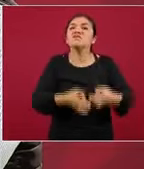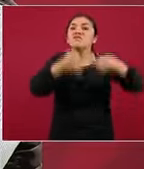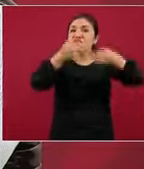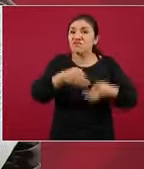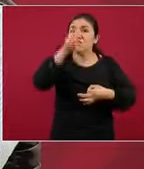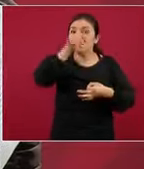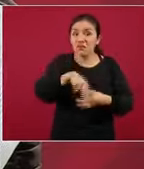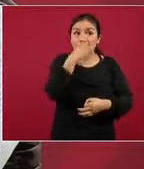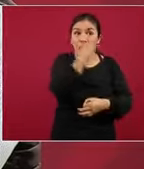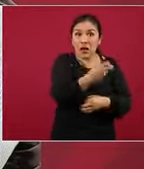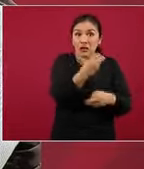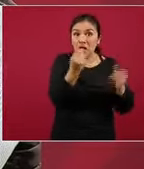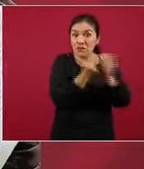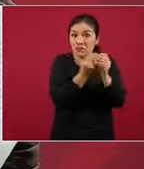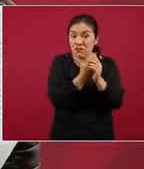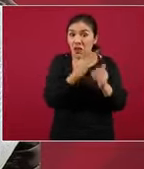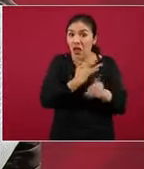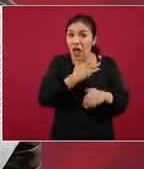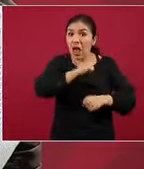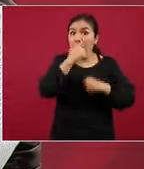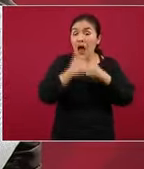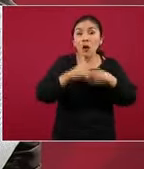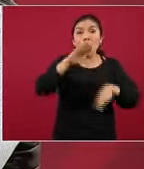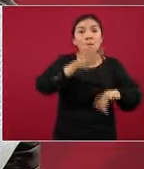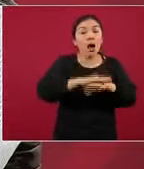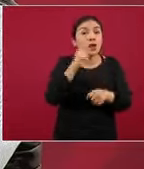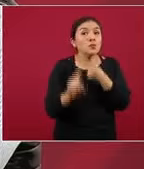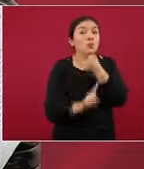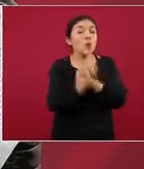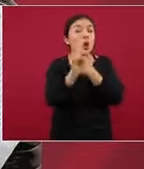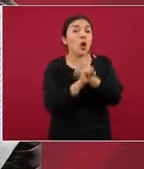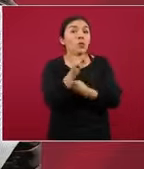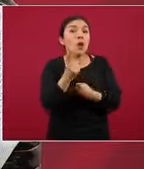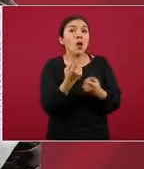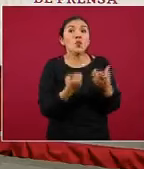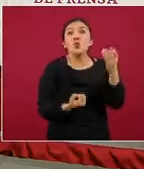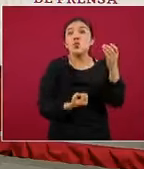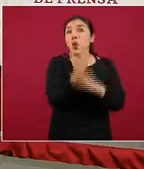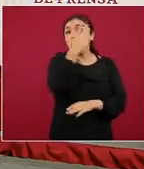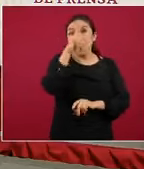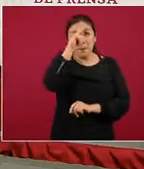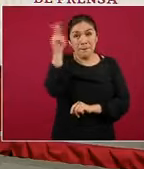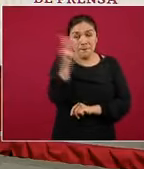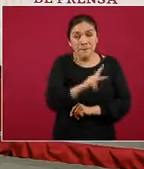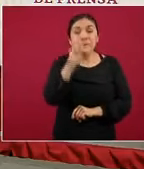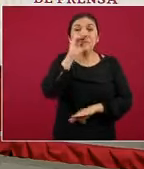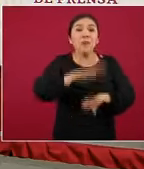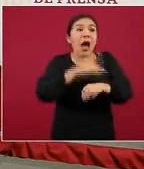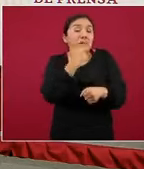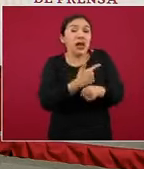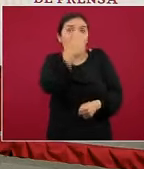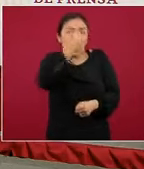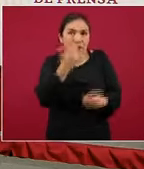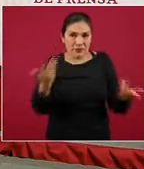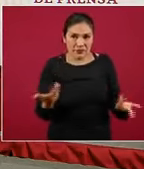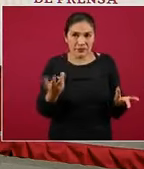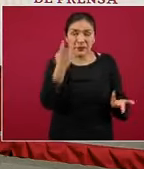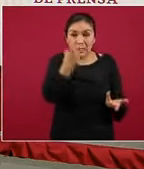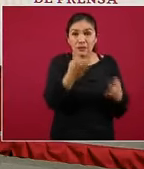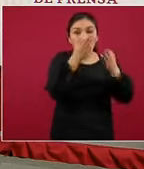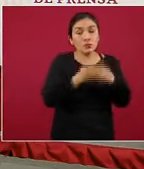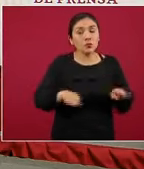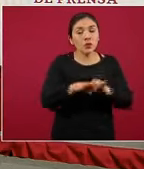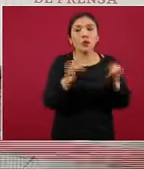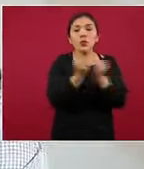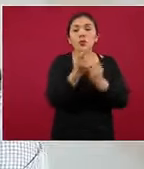de que la variante no está presentando un problema nuevo o está incrementando algún riesgo. De hecho, importante